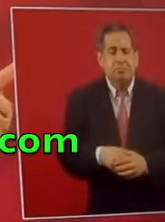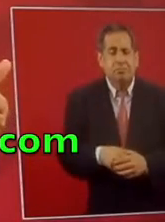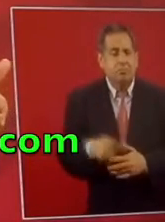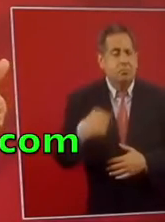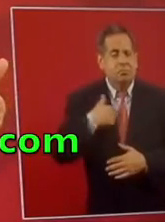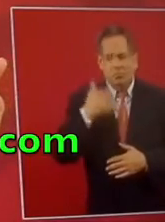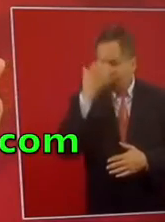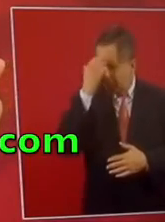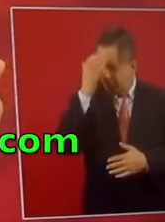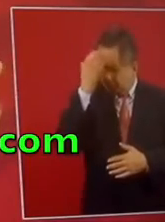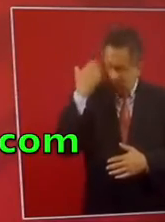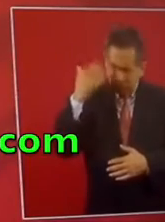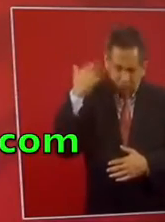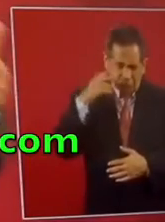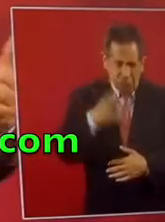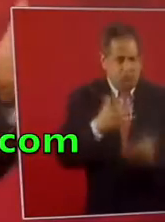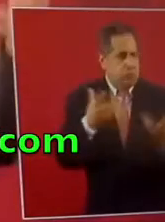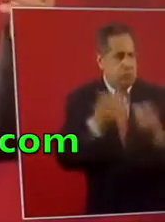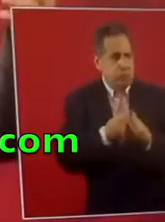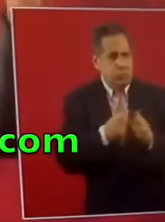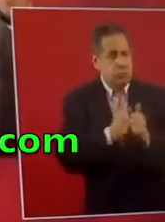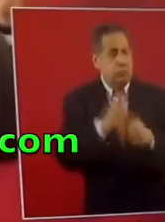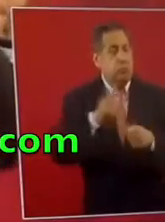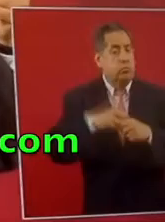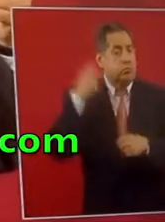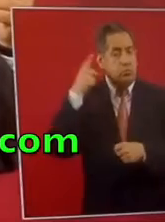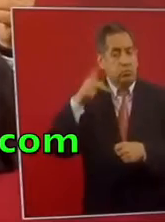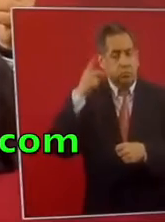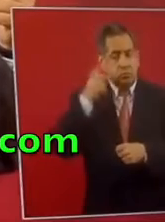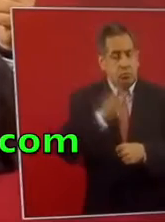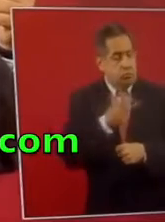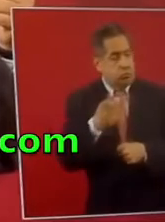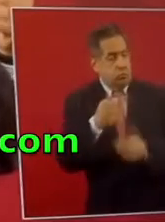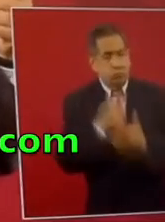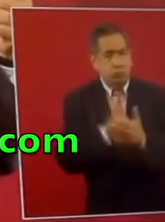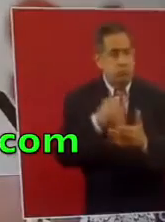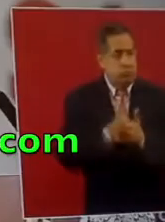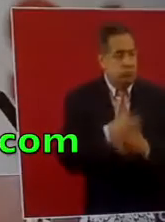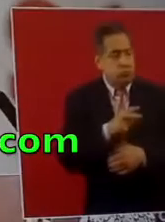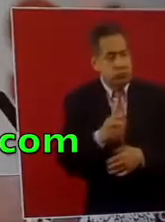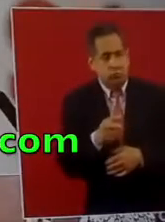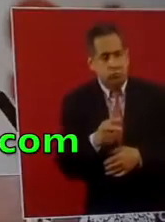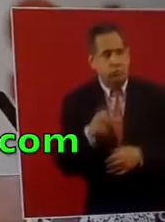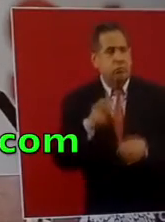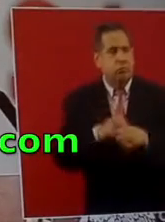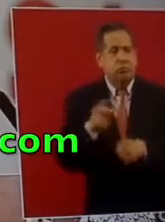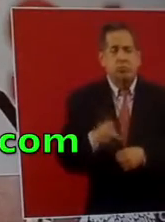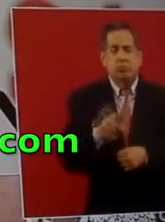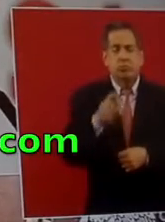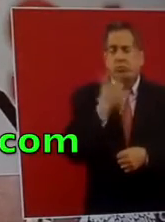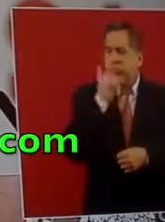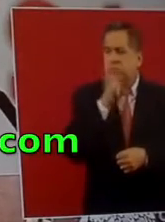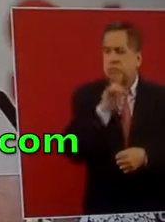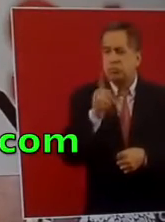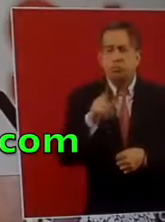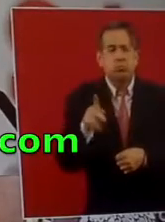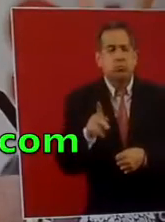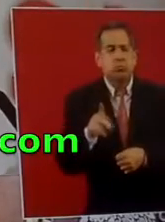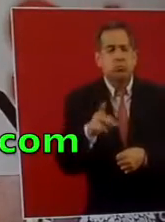Villa, Escuintla, Tapachula, Suchiate y